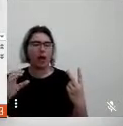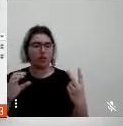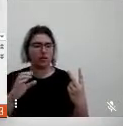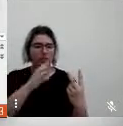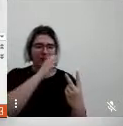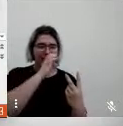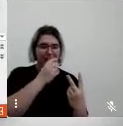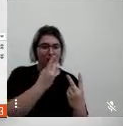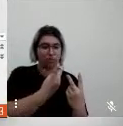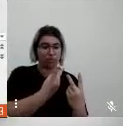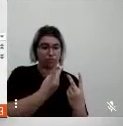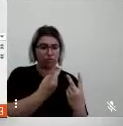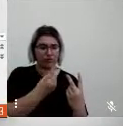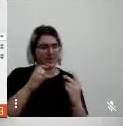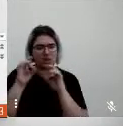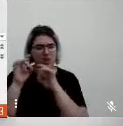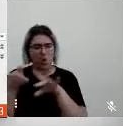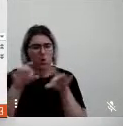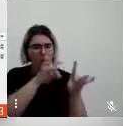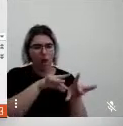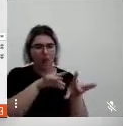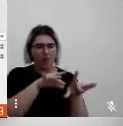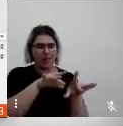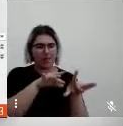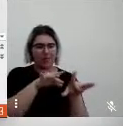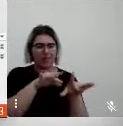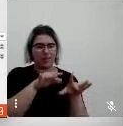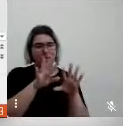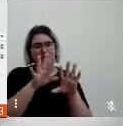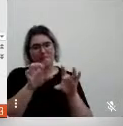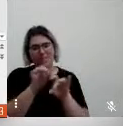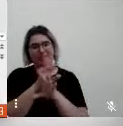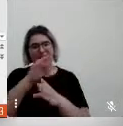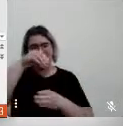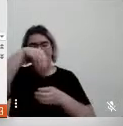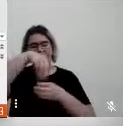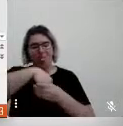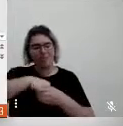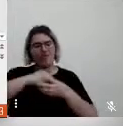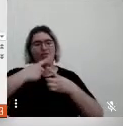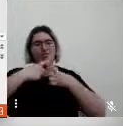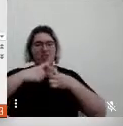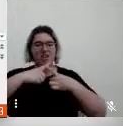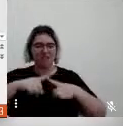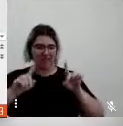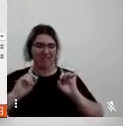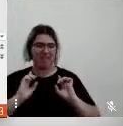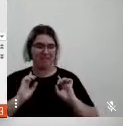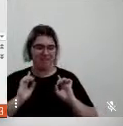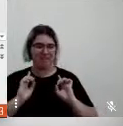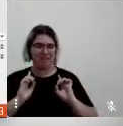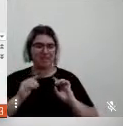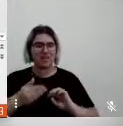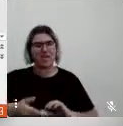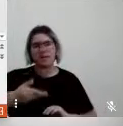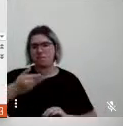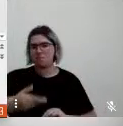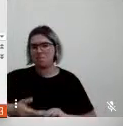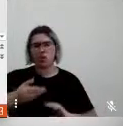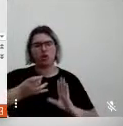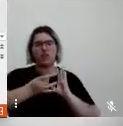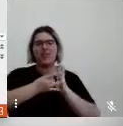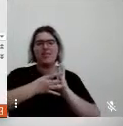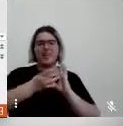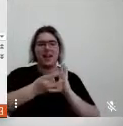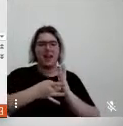muy diferente el tipo de composición. Entonces, yo siempre hago mucho hincapié en que importa mucho más la calidad de lo que